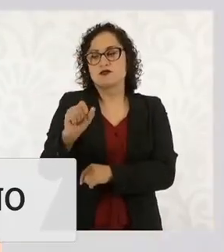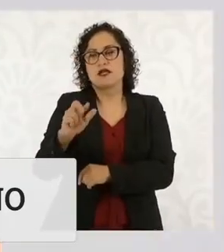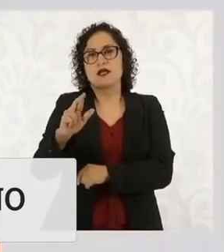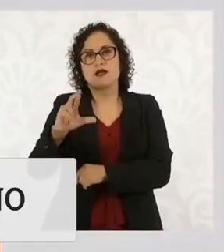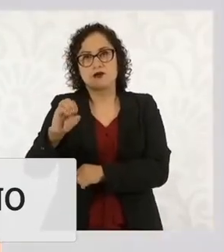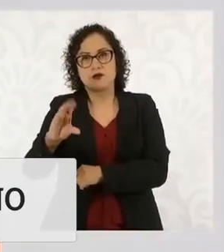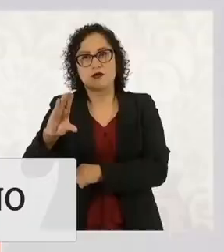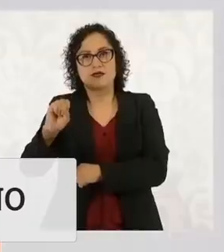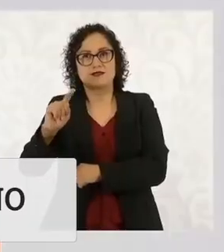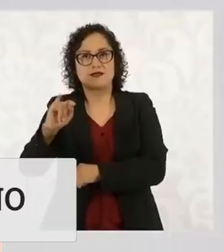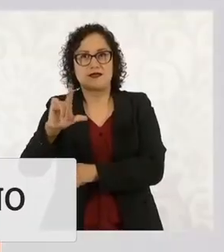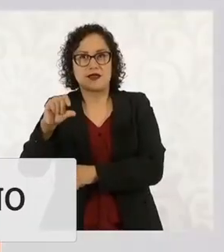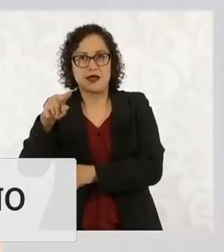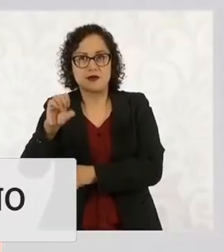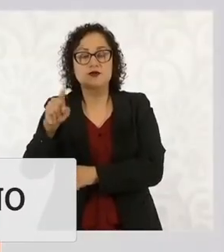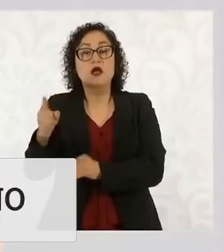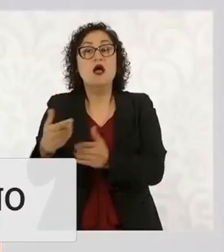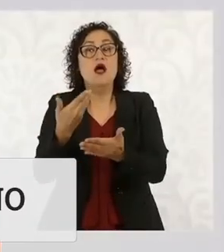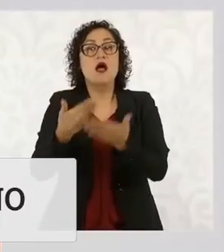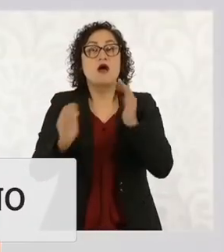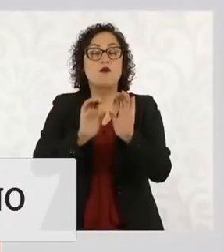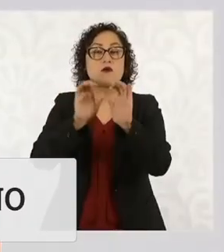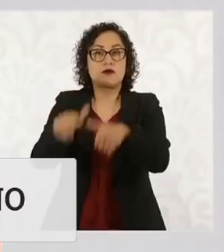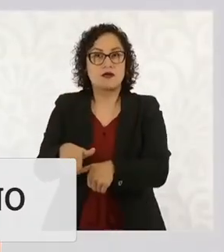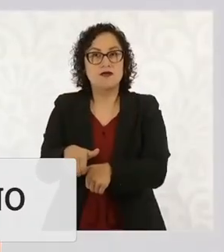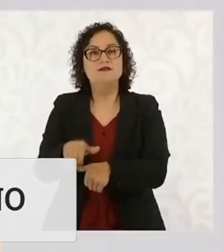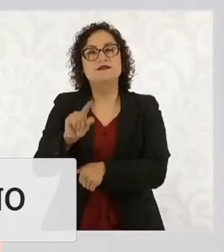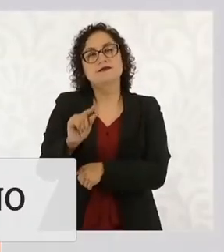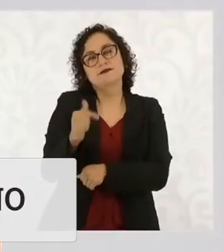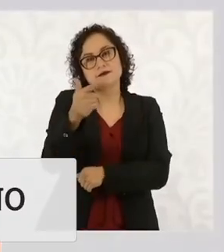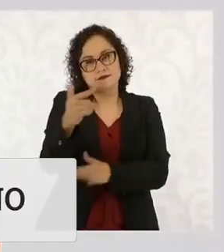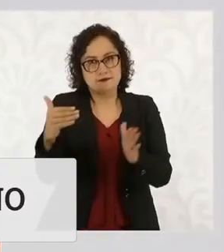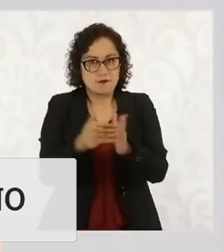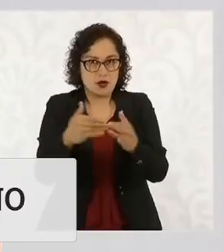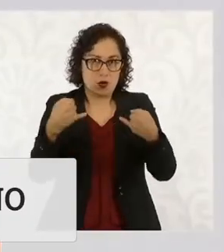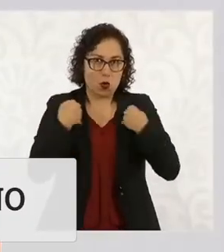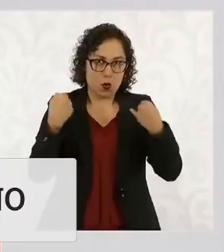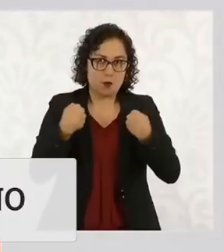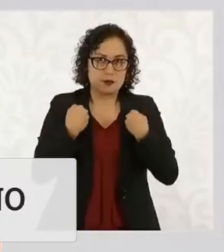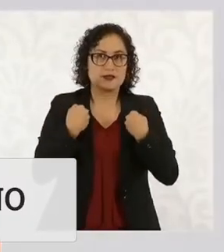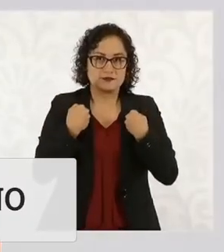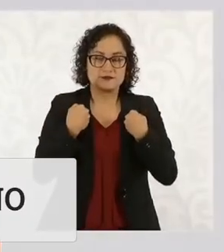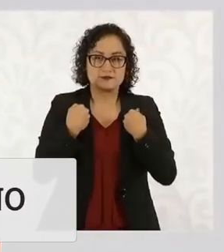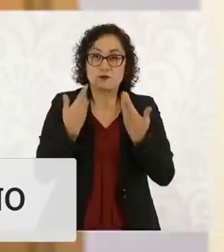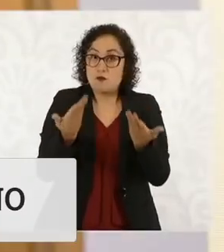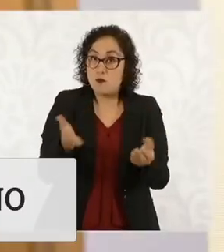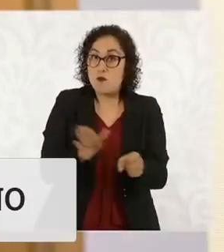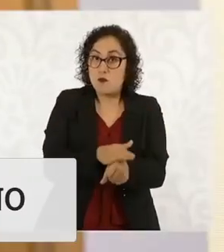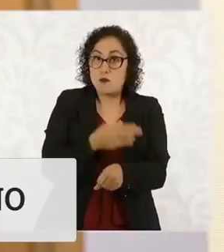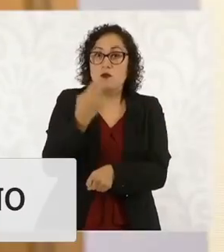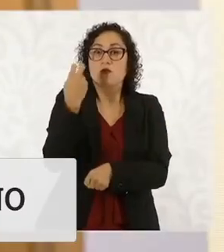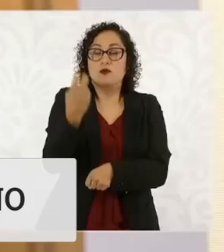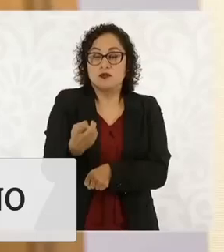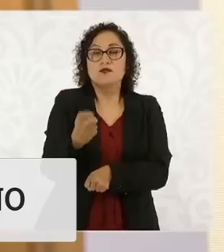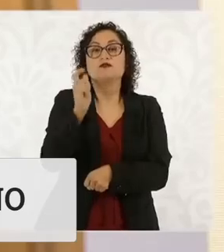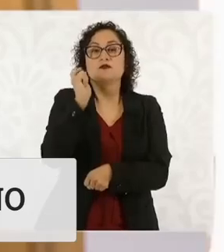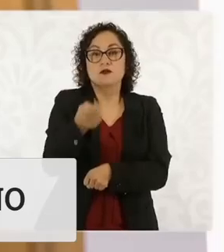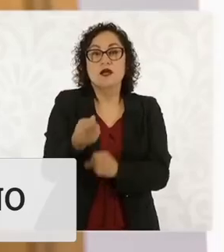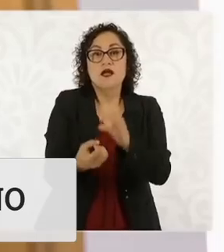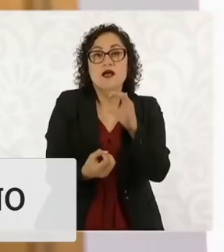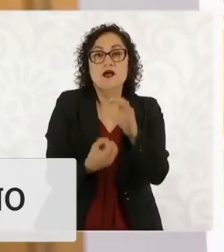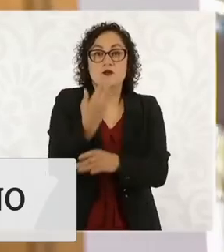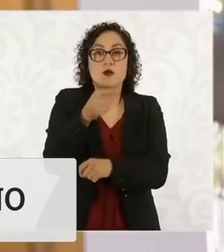Castellanos, que este año atenderá a 77,000 jóvenes. Para ello, abrimos las nuevas sedes